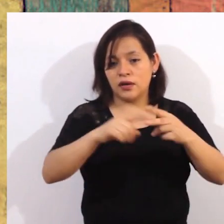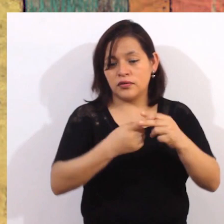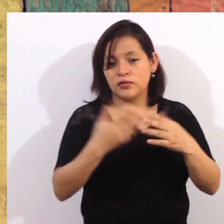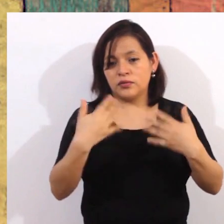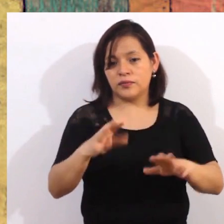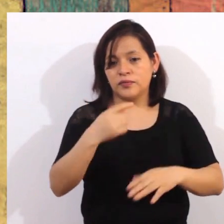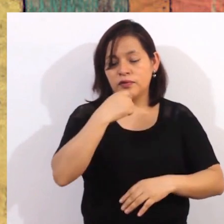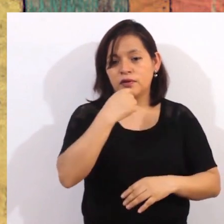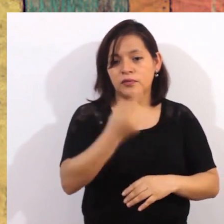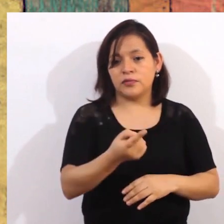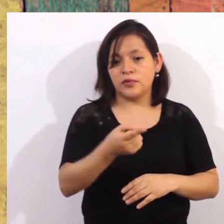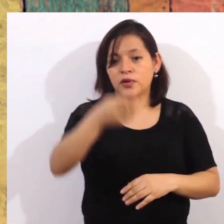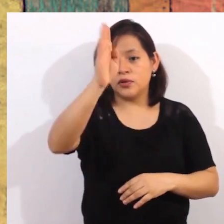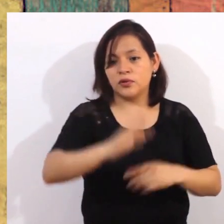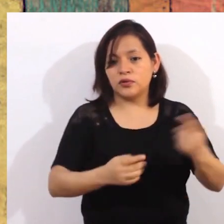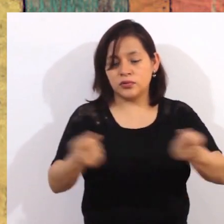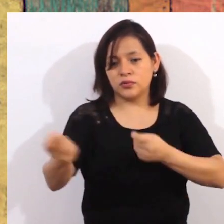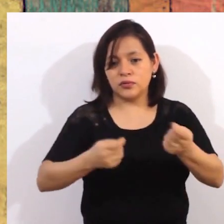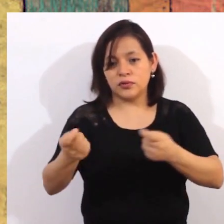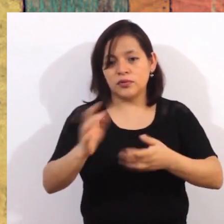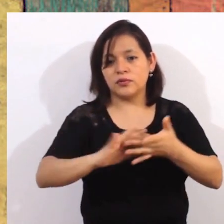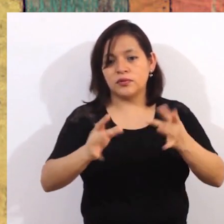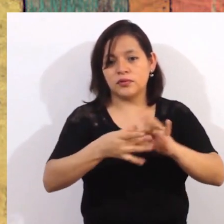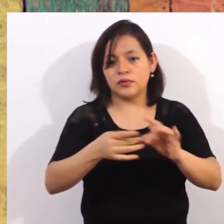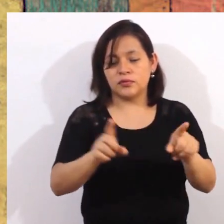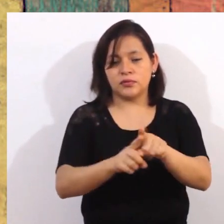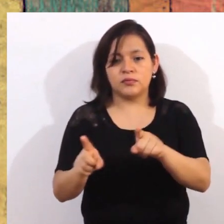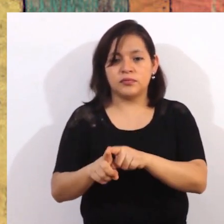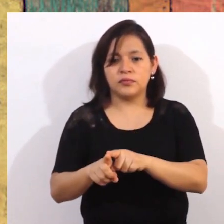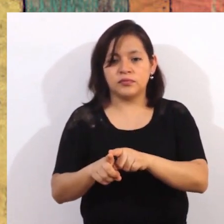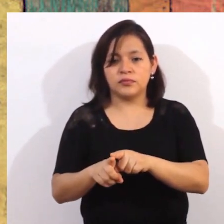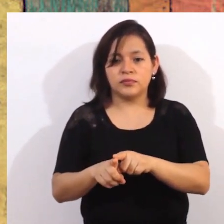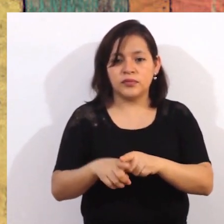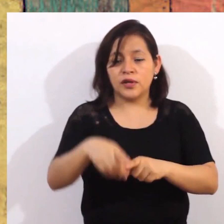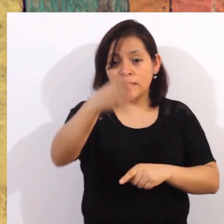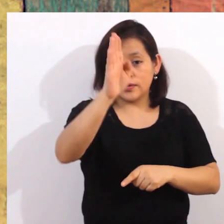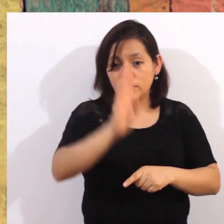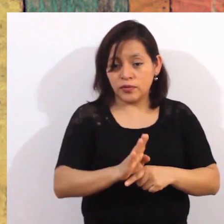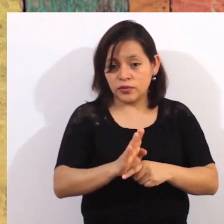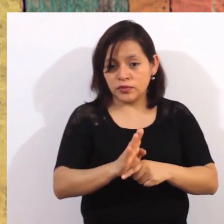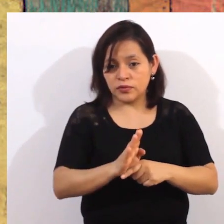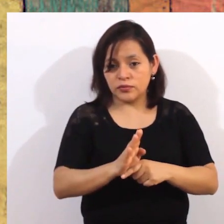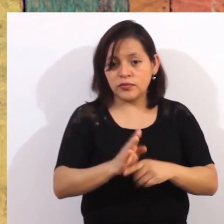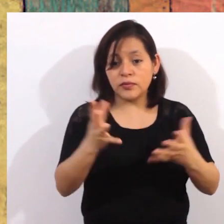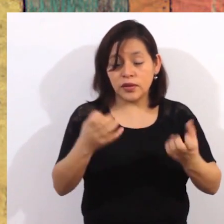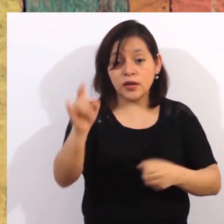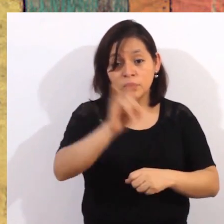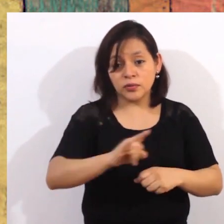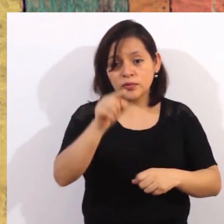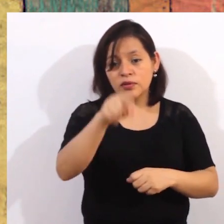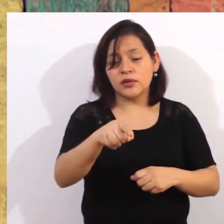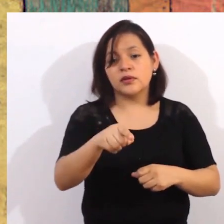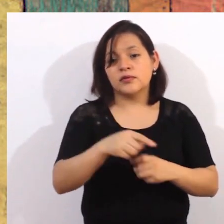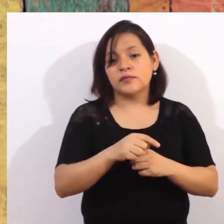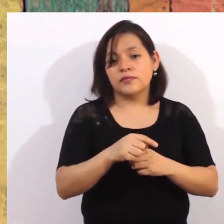inicio, Dios controla tu historia también. ¿Quieres ponerte en las manos de Dios y ser un instrumento